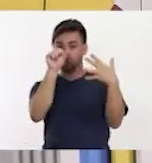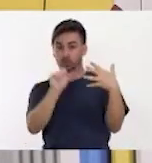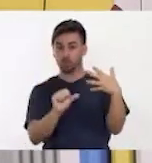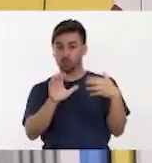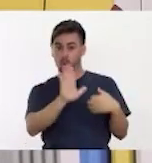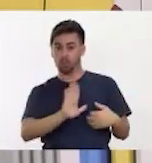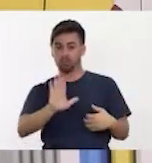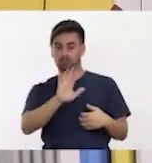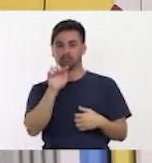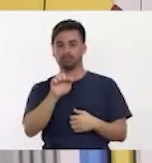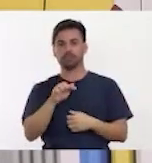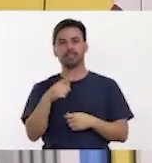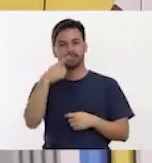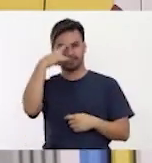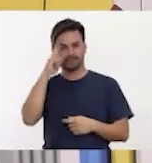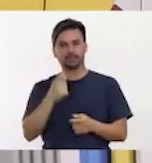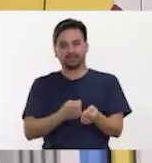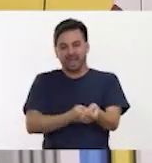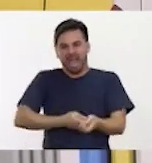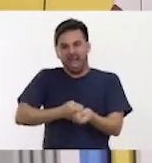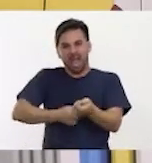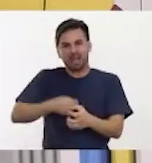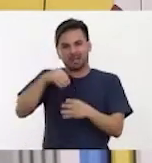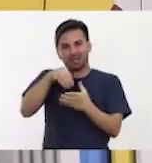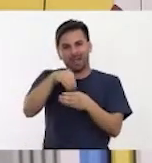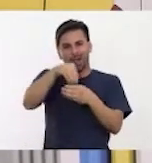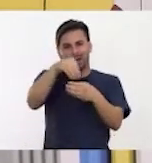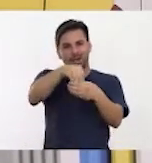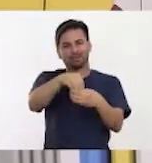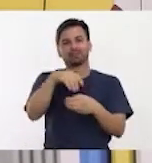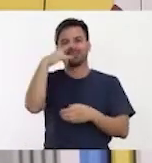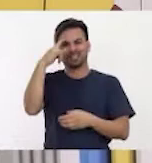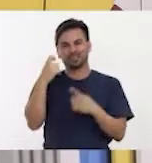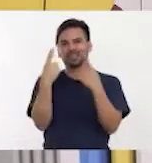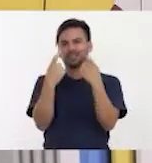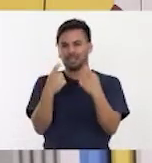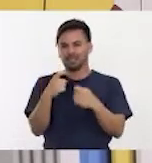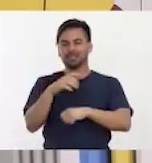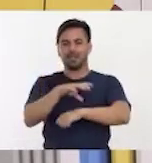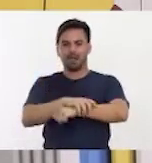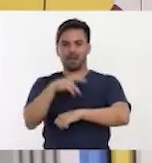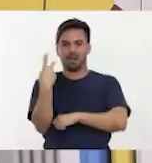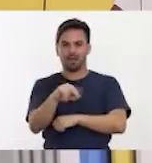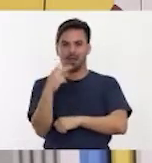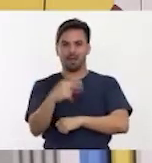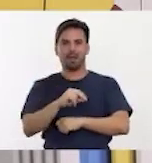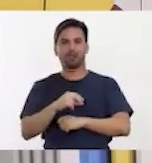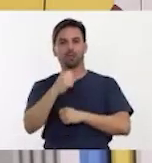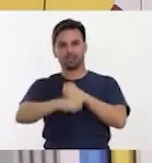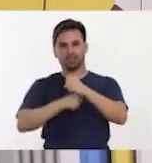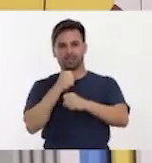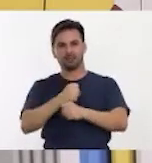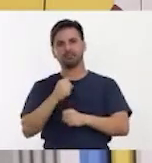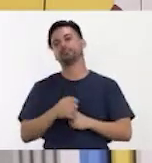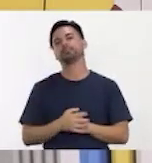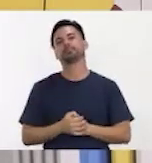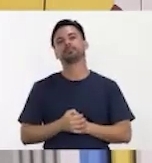El sur era fundamentalmente agrícola y sí se basaba en la explotación del trabajo